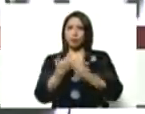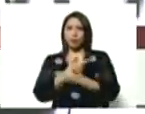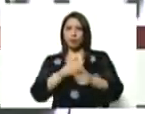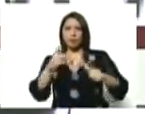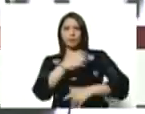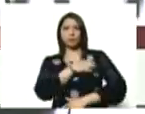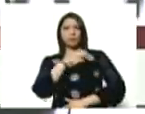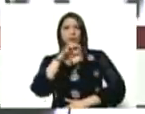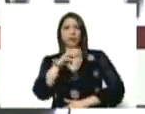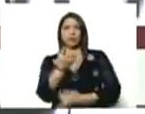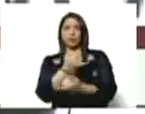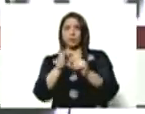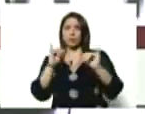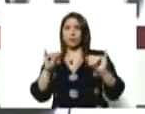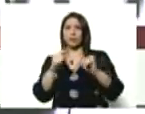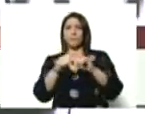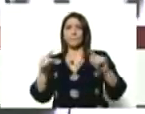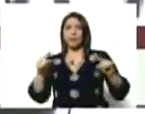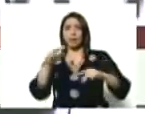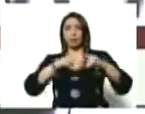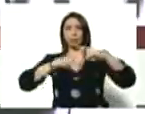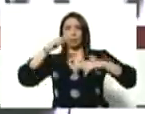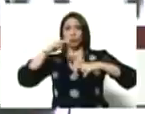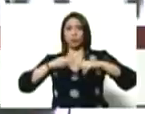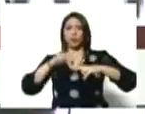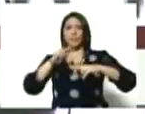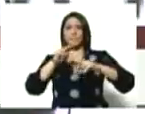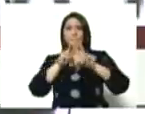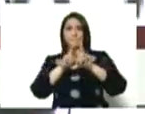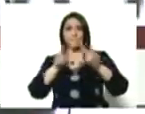soberana, independiente, para construir la paz que